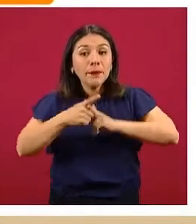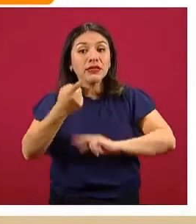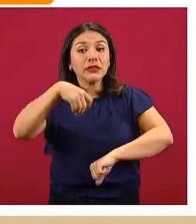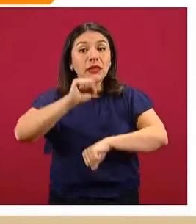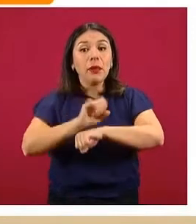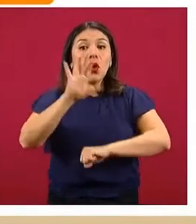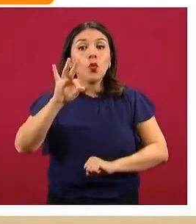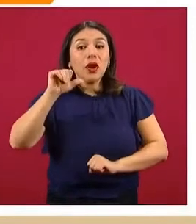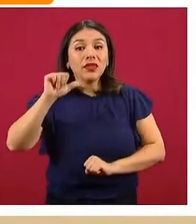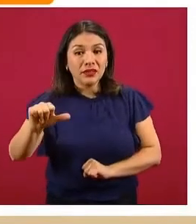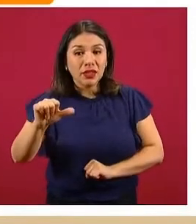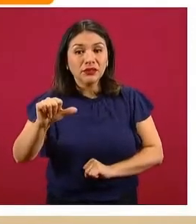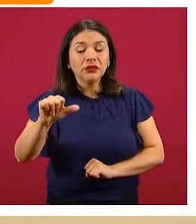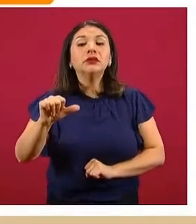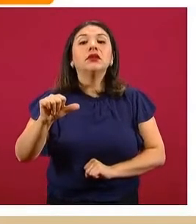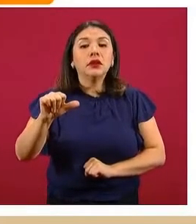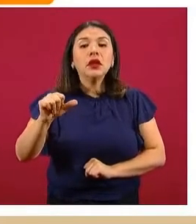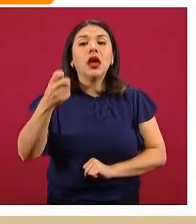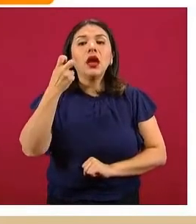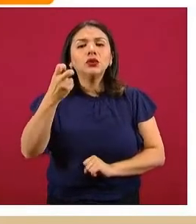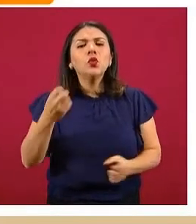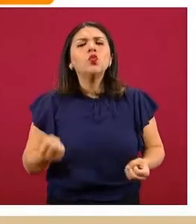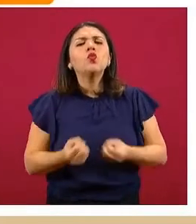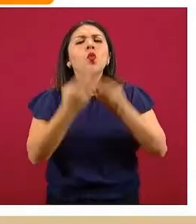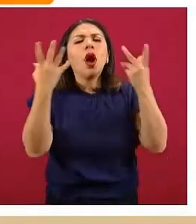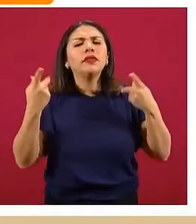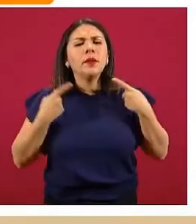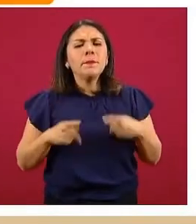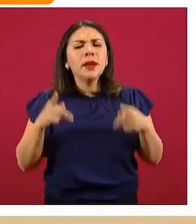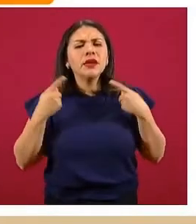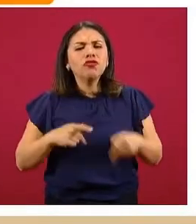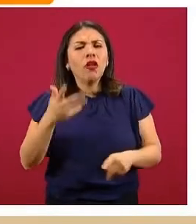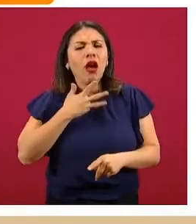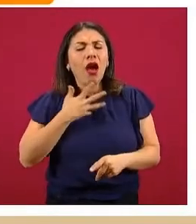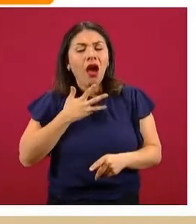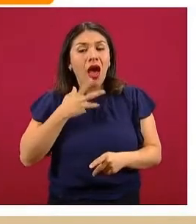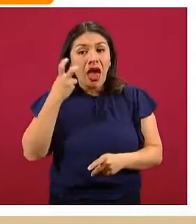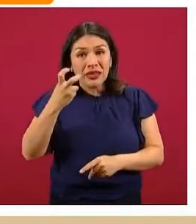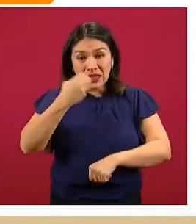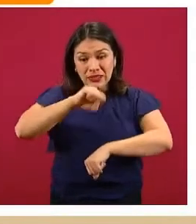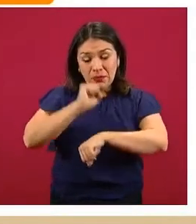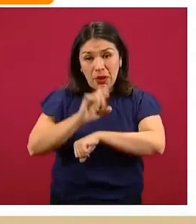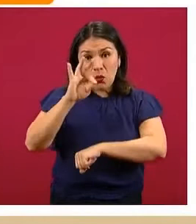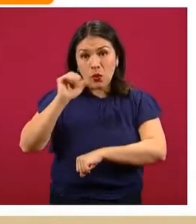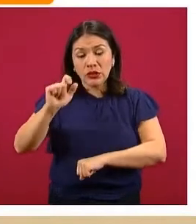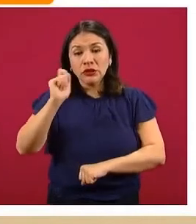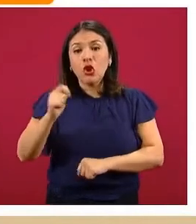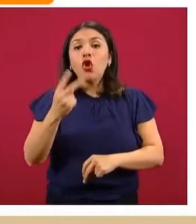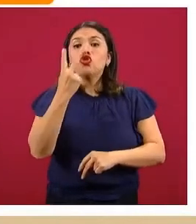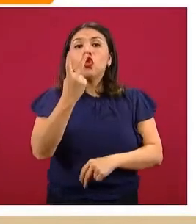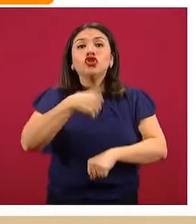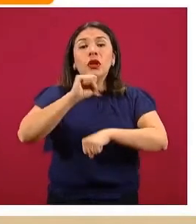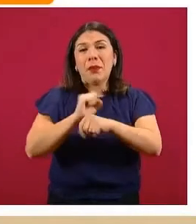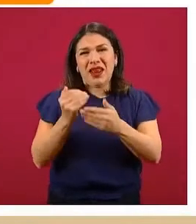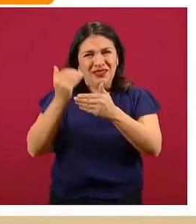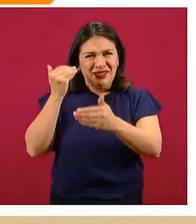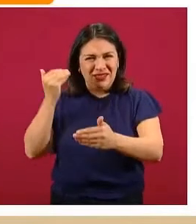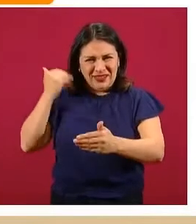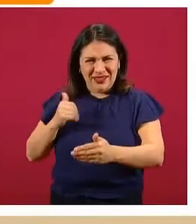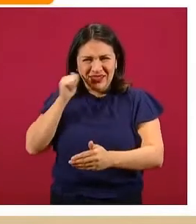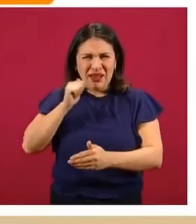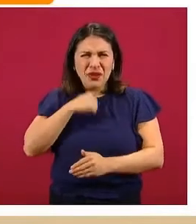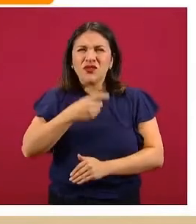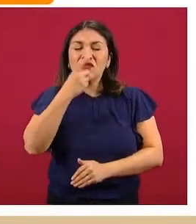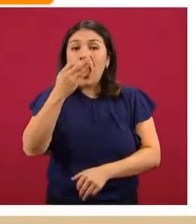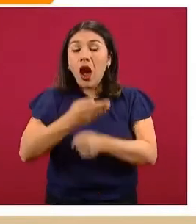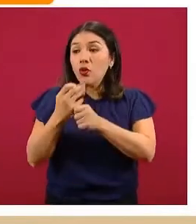semana 46, que la cantidad de personas que en la semana 46, que son 2 semanas atrás, estamos